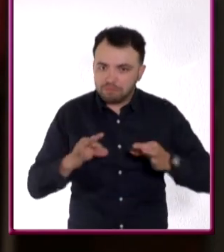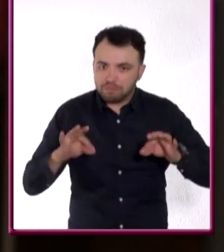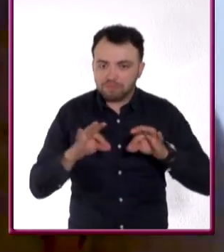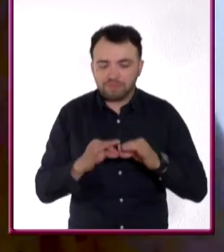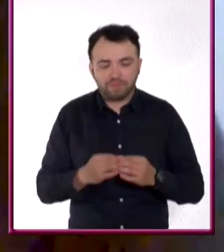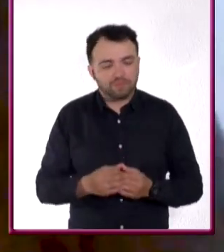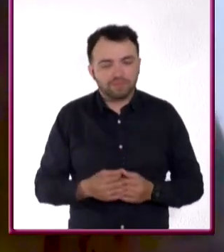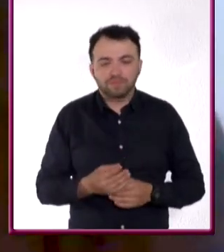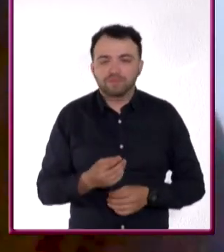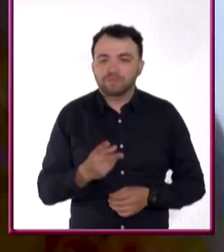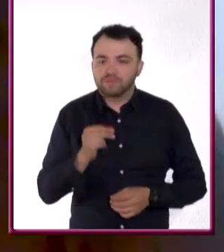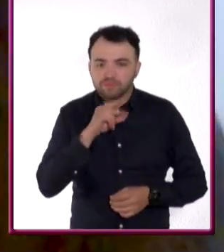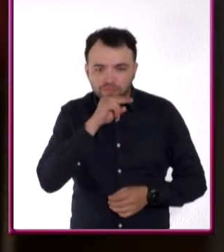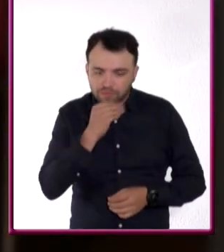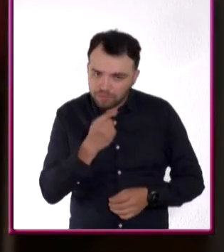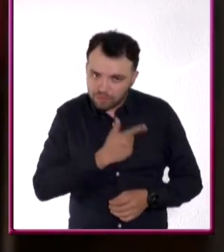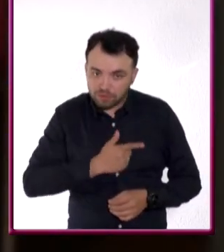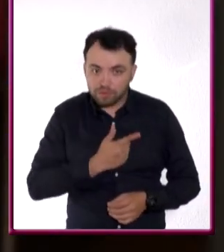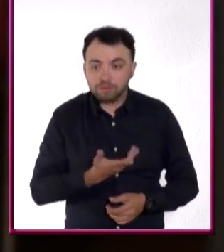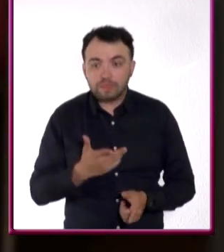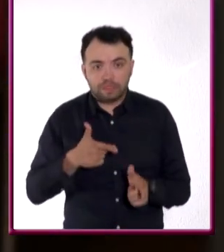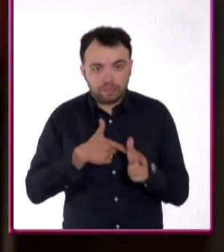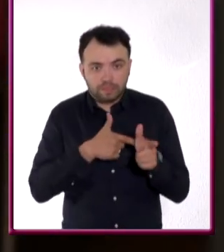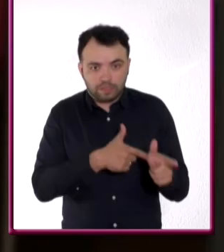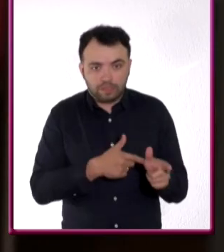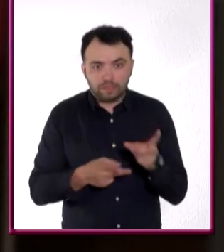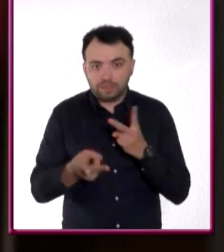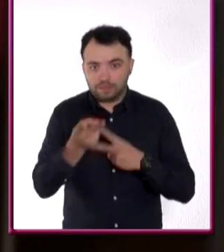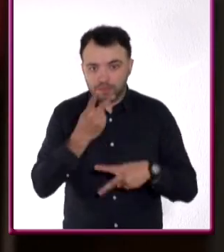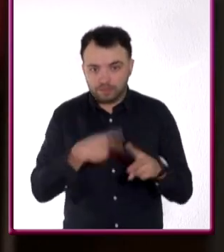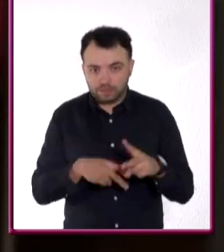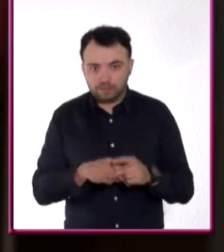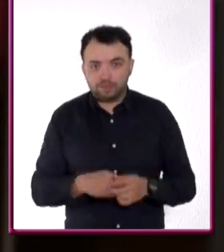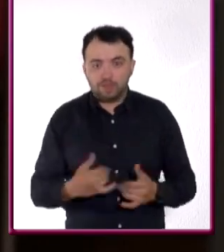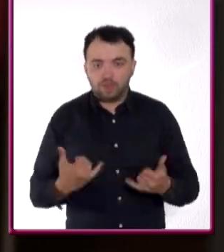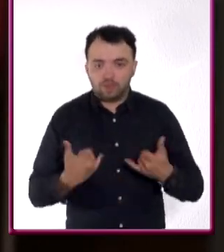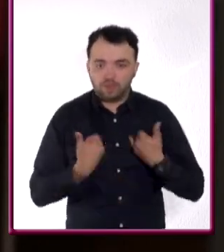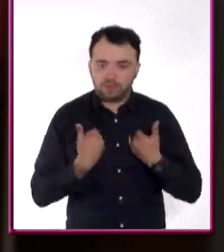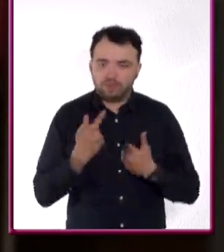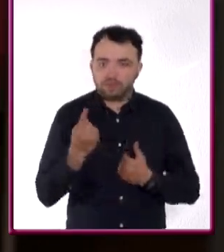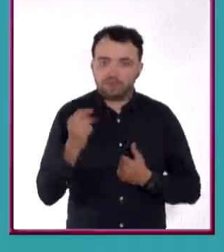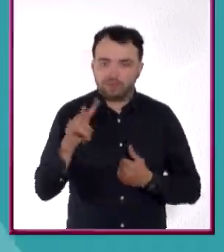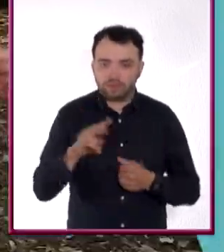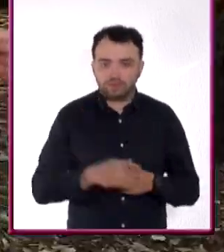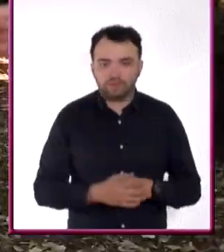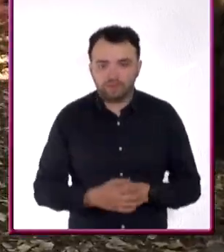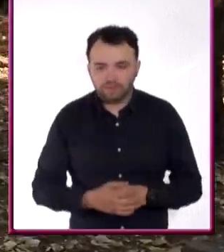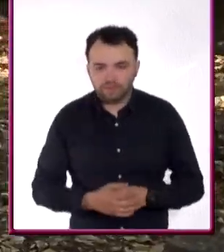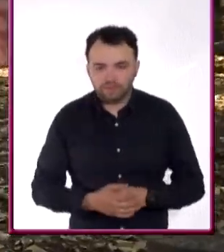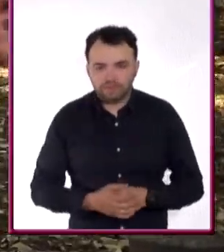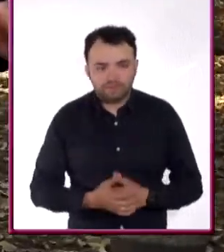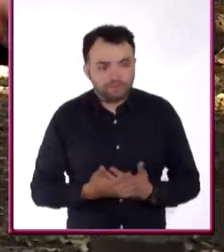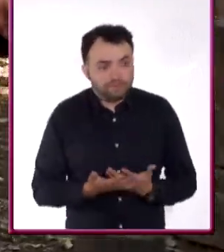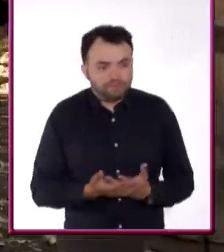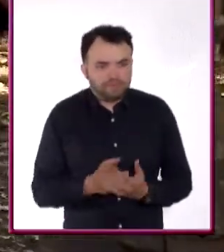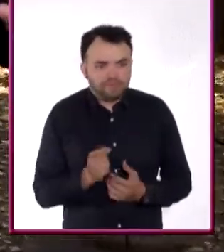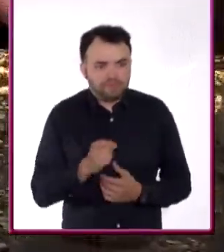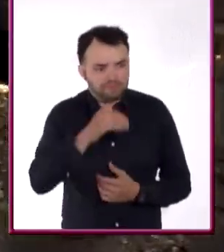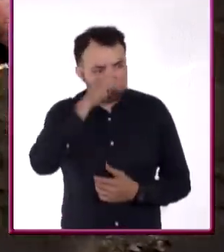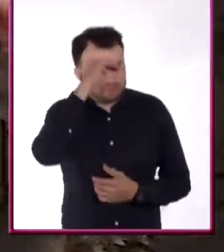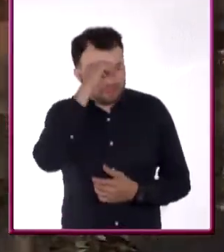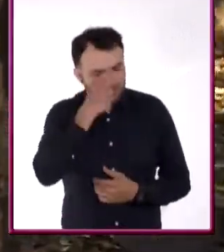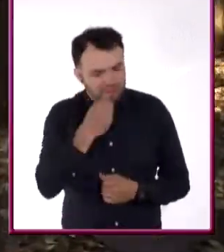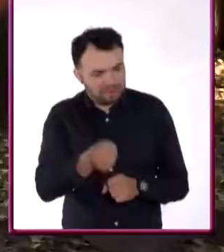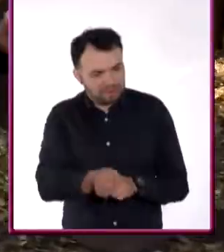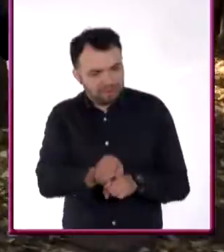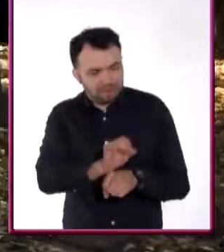No, hombre, un gusto. Muchísimas gracias. Ahorita continuamos contigo y volvemos con esto que es Jóvenes en TV. Uy, ¿quién iba a pensar que esta